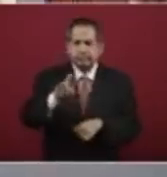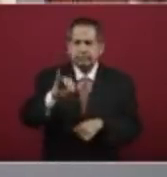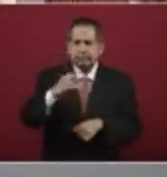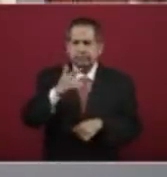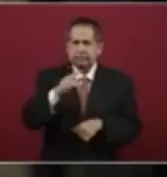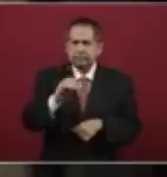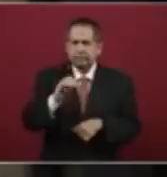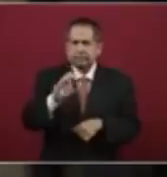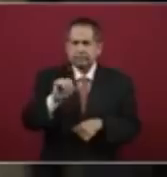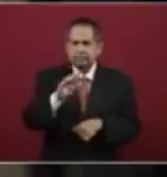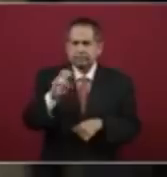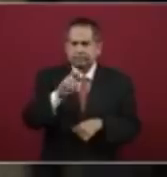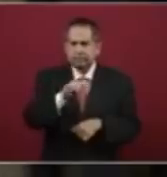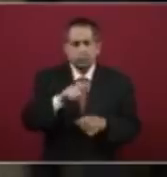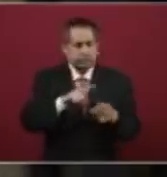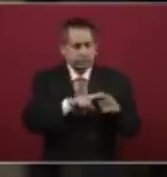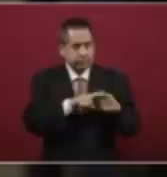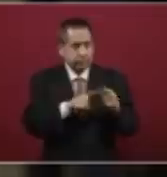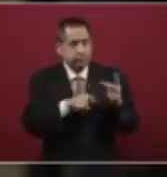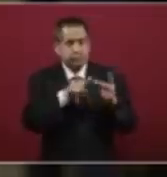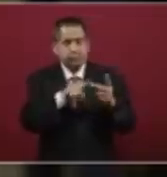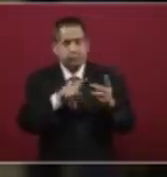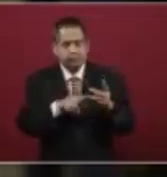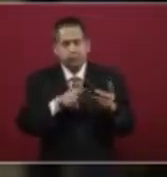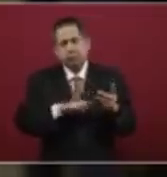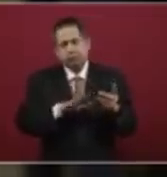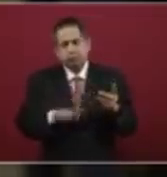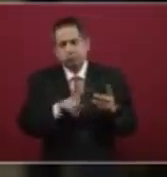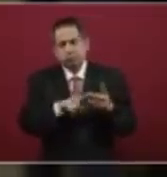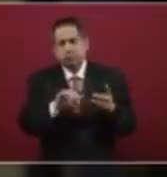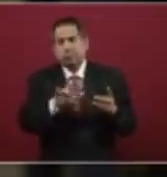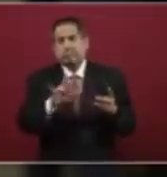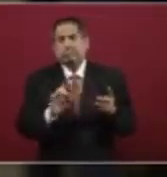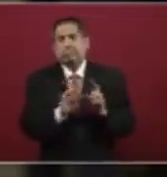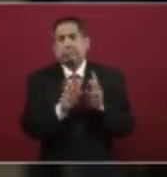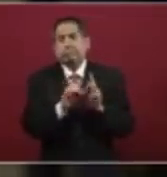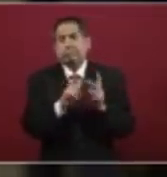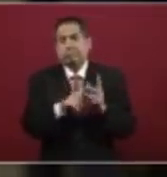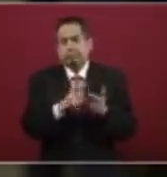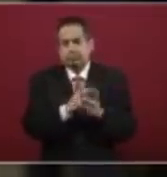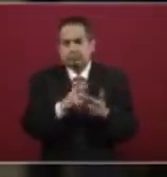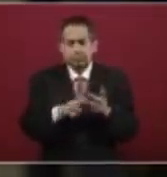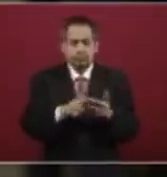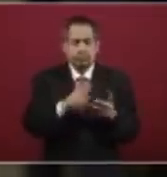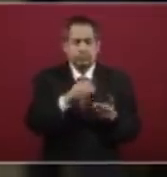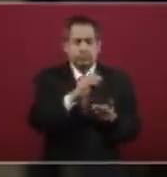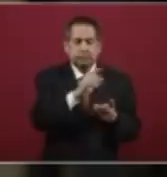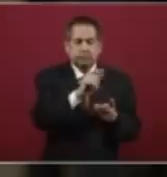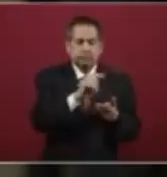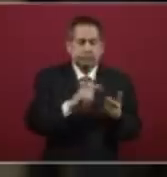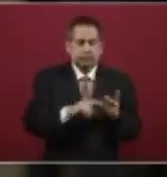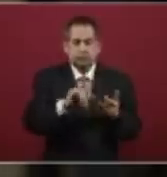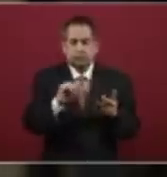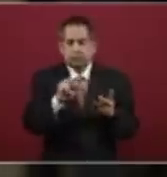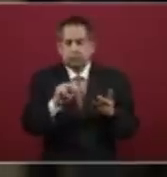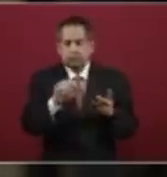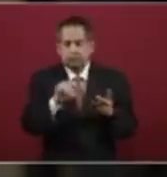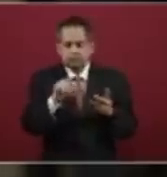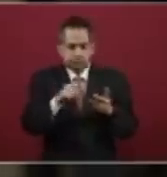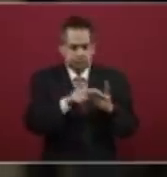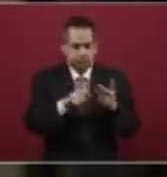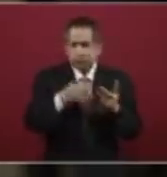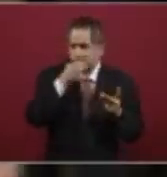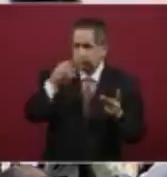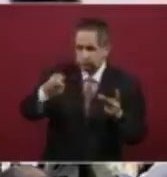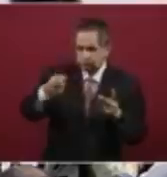a dos periodistas que están en riesgo sus vidas, Celeste Sáenz de Miera y el maestro Juan Bautista de Voces del Periodista, que le mandan